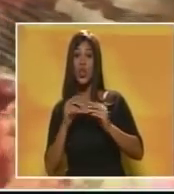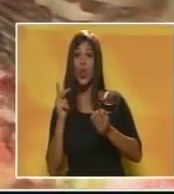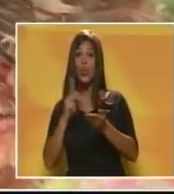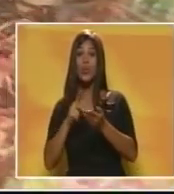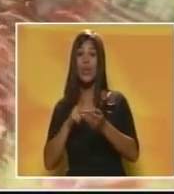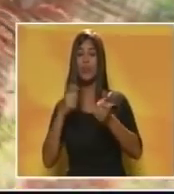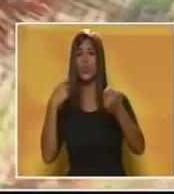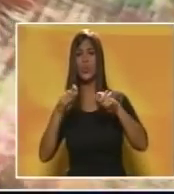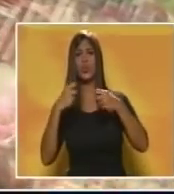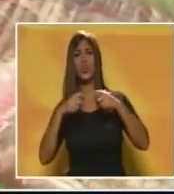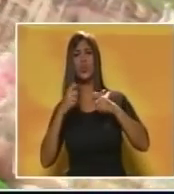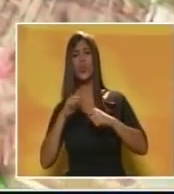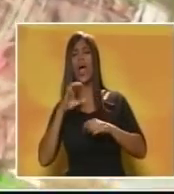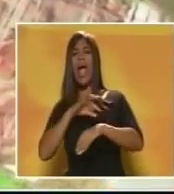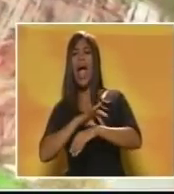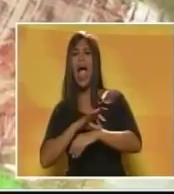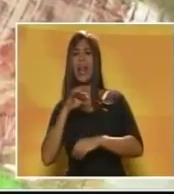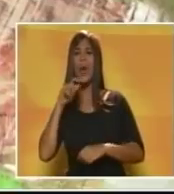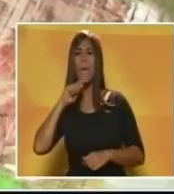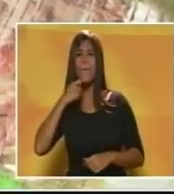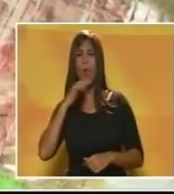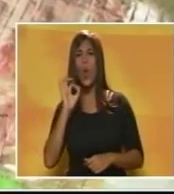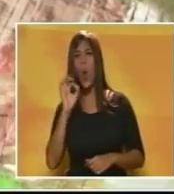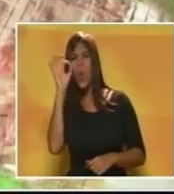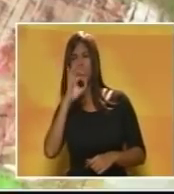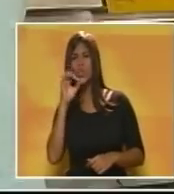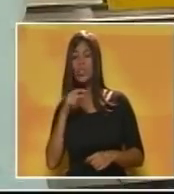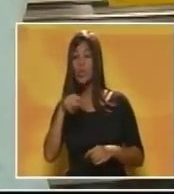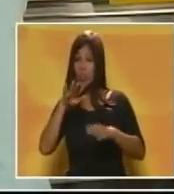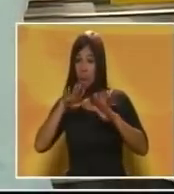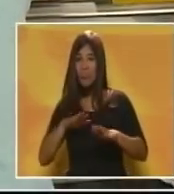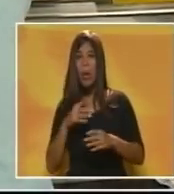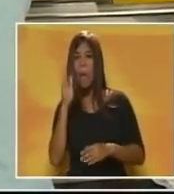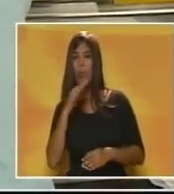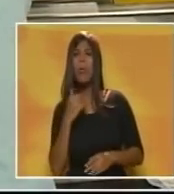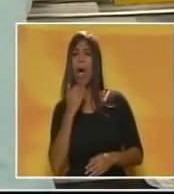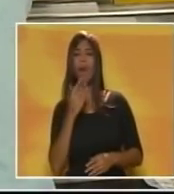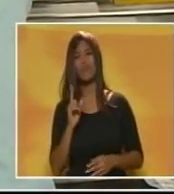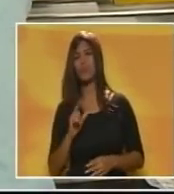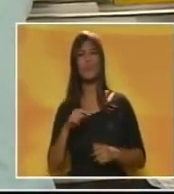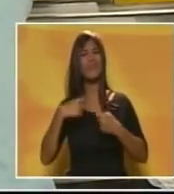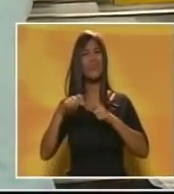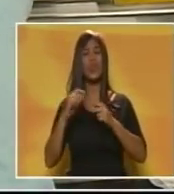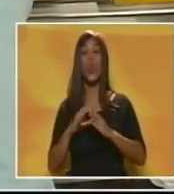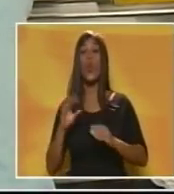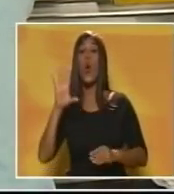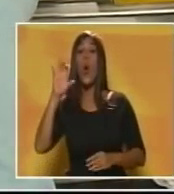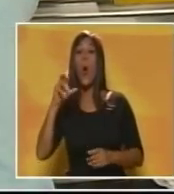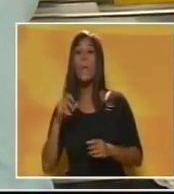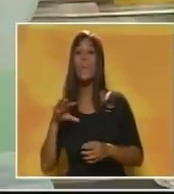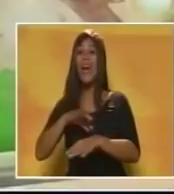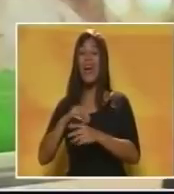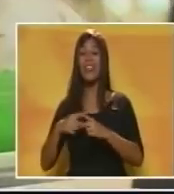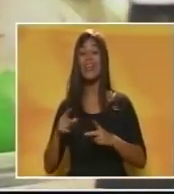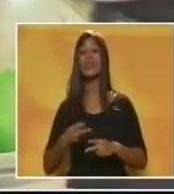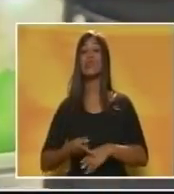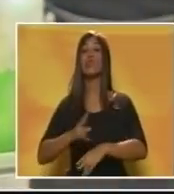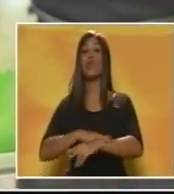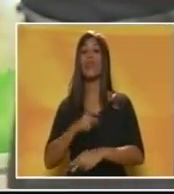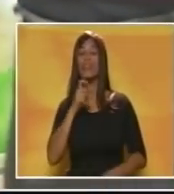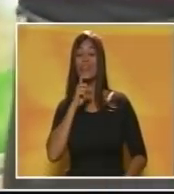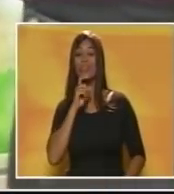se vende, sea carne, pollo, cochino, no se queda nada, aunque señalan que la reposición de mercancías se les complica porque